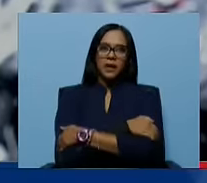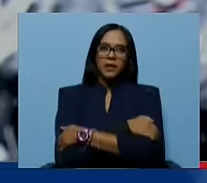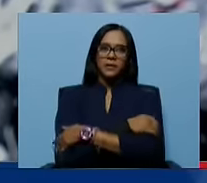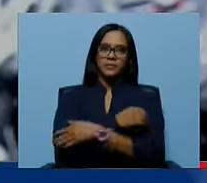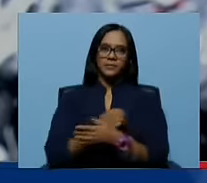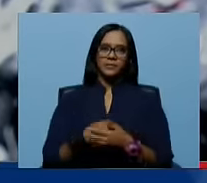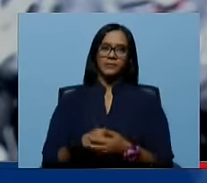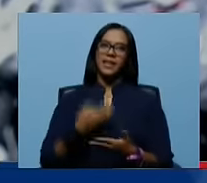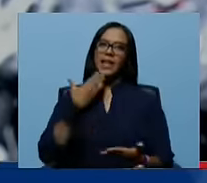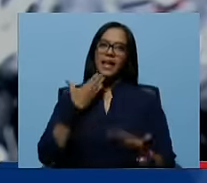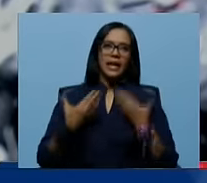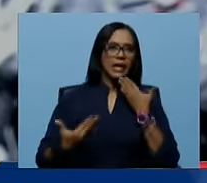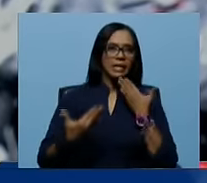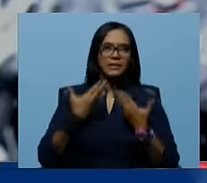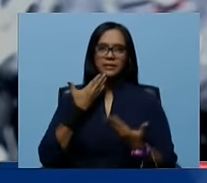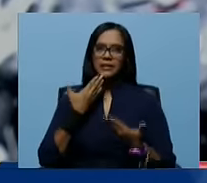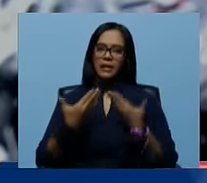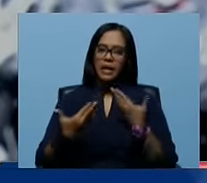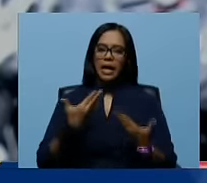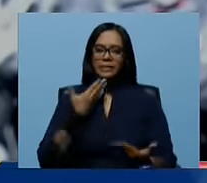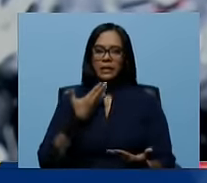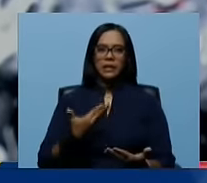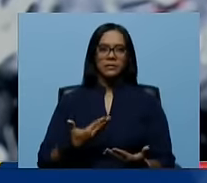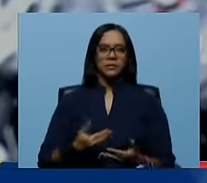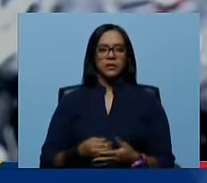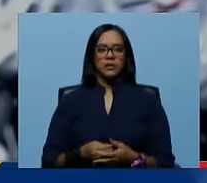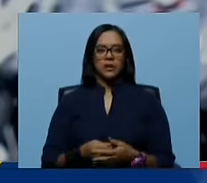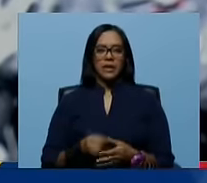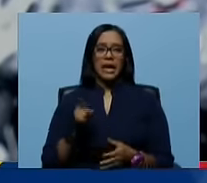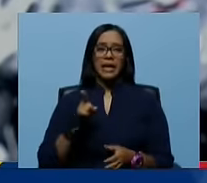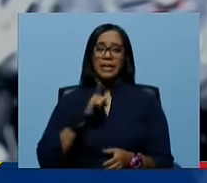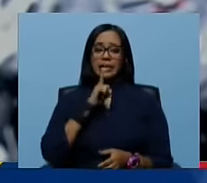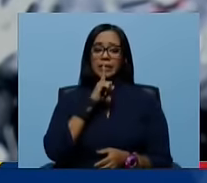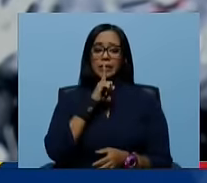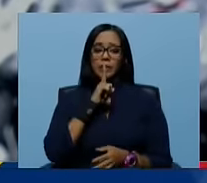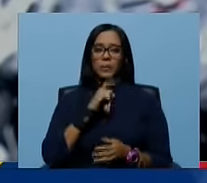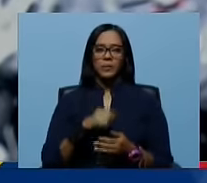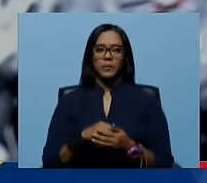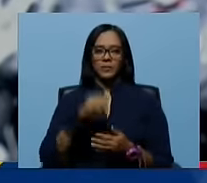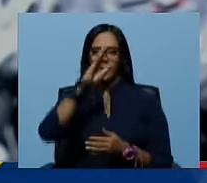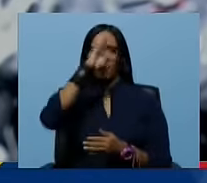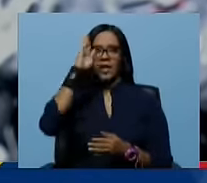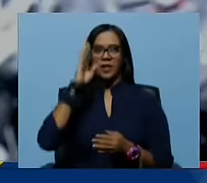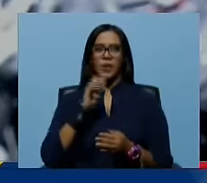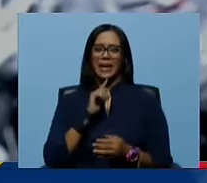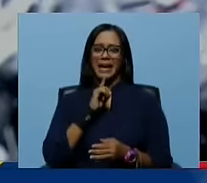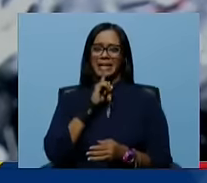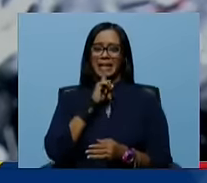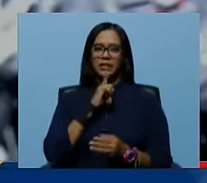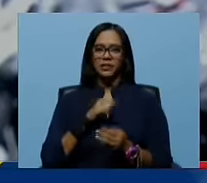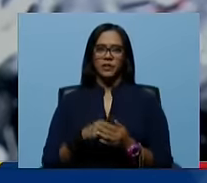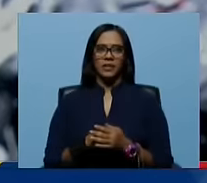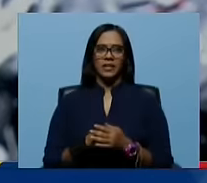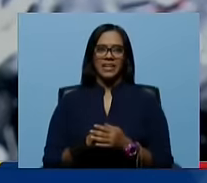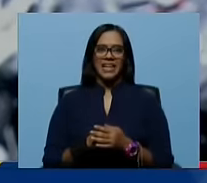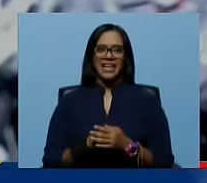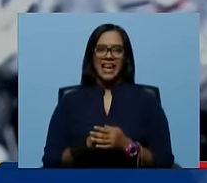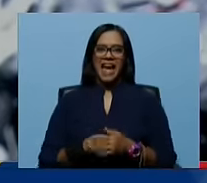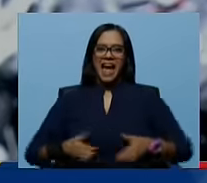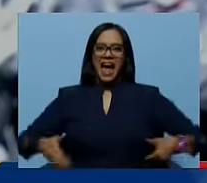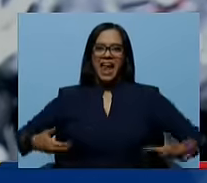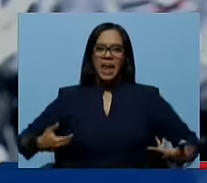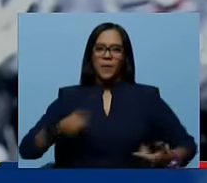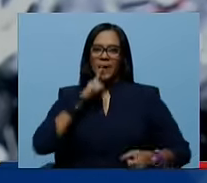le agradecían. Y ahí calladito, Diosdado, calladito ahí, a la chita callando, como dicen